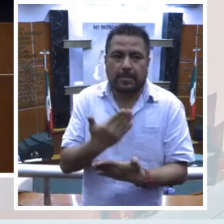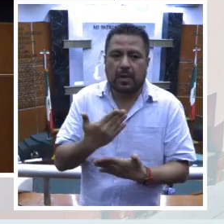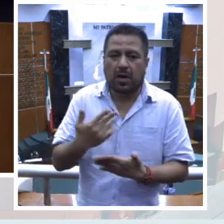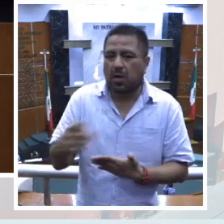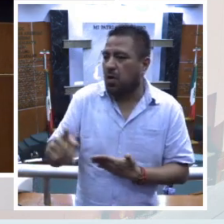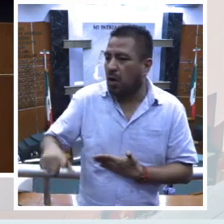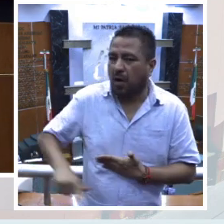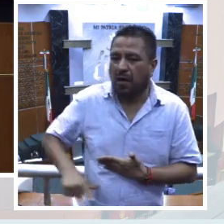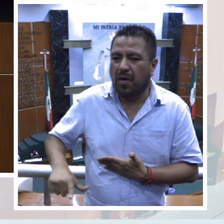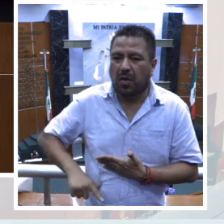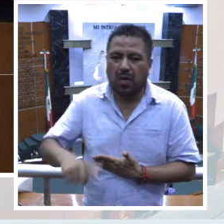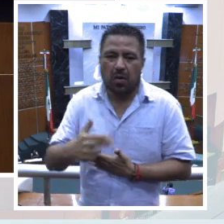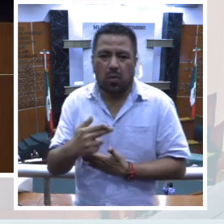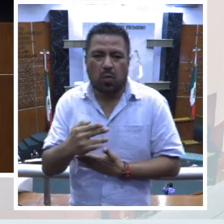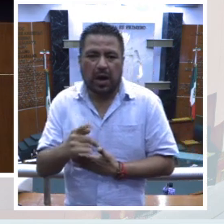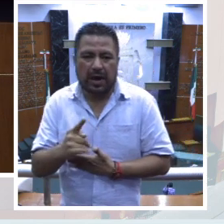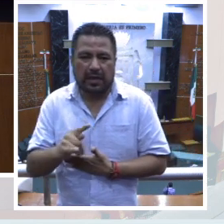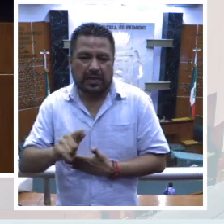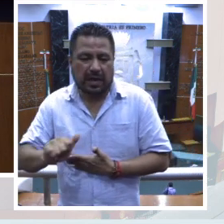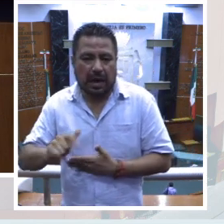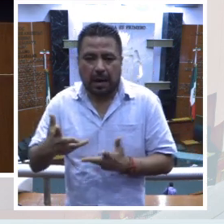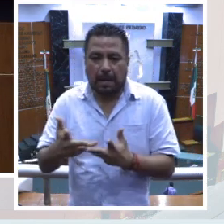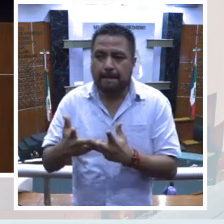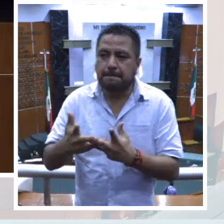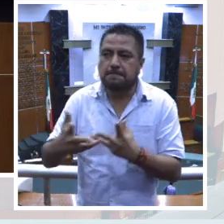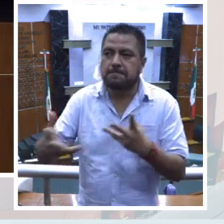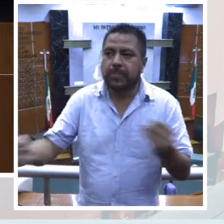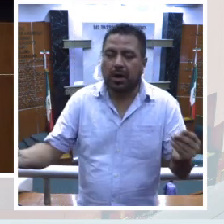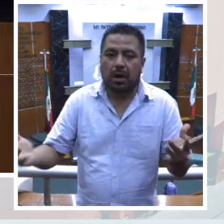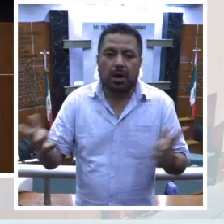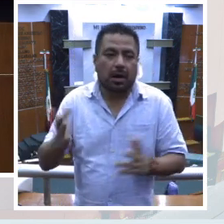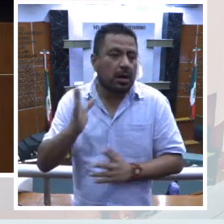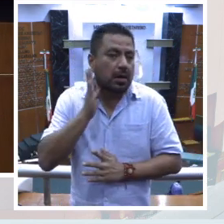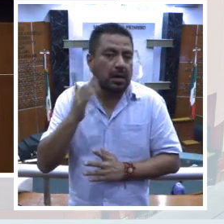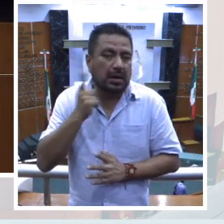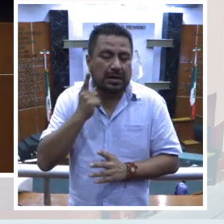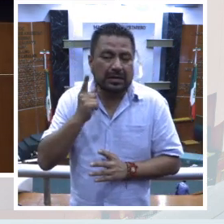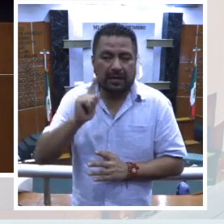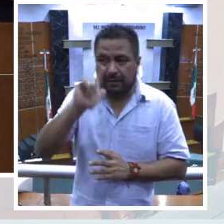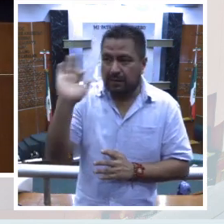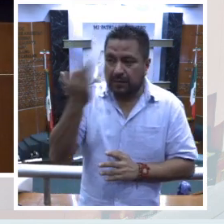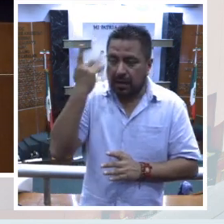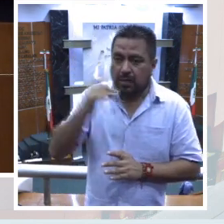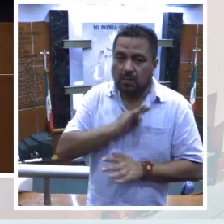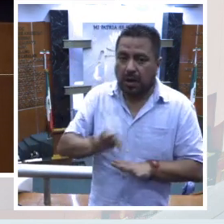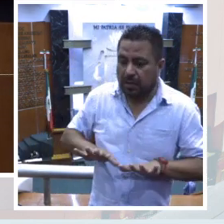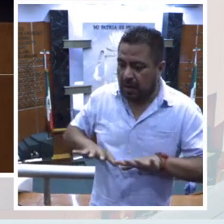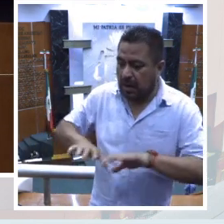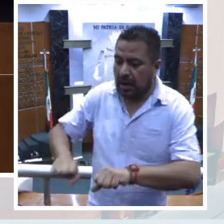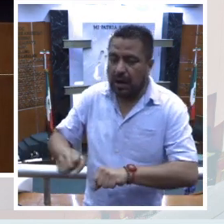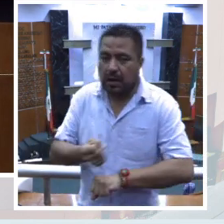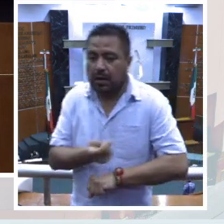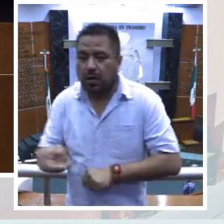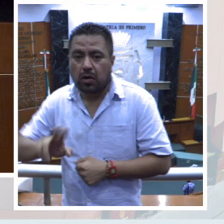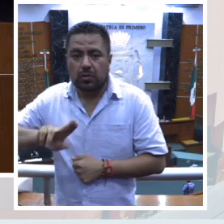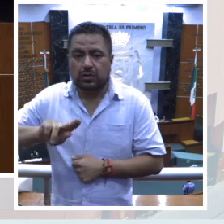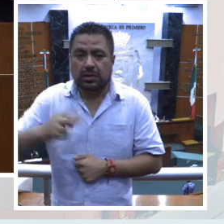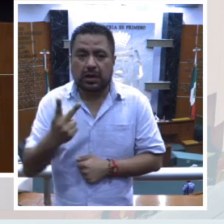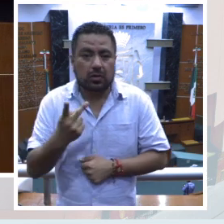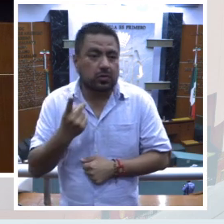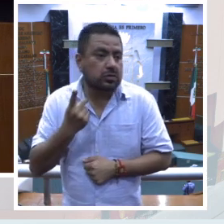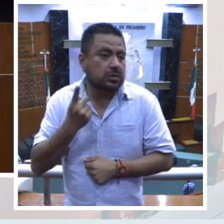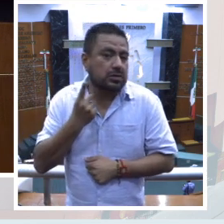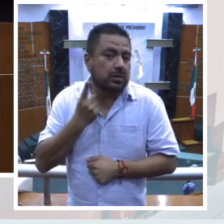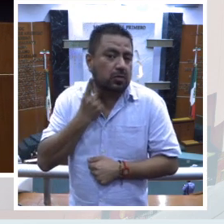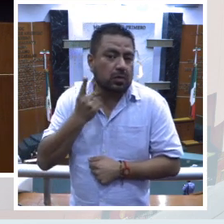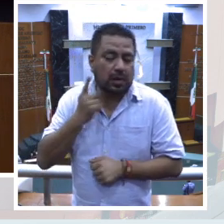Huerta disolviera El Congreso de La Unión y lo aprendiera a él y a otros 82 diputados y